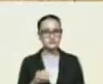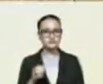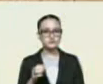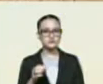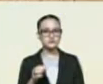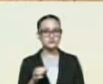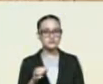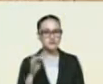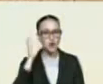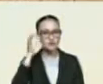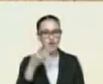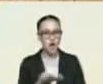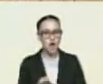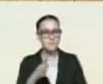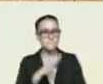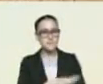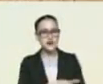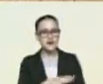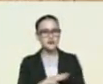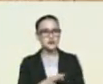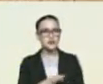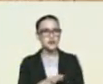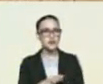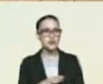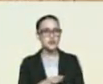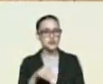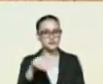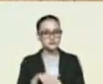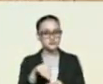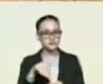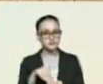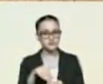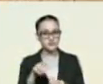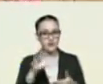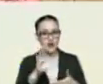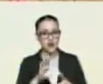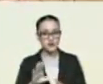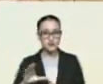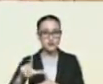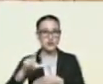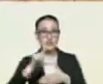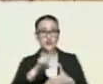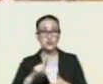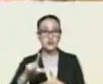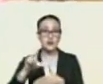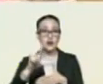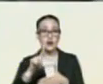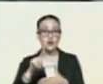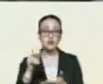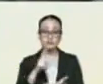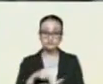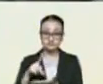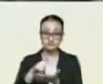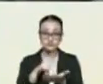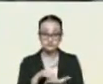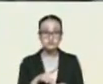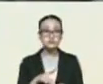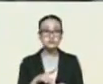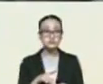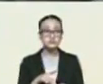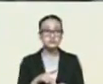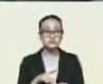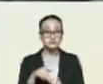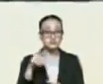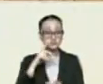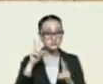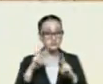de Expertos Latinoamericanos, de Expertos Electorales Latinoamericanos, que asistieron a estas auditorías. Y lo